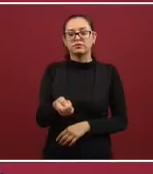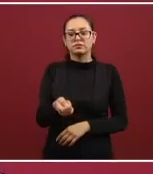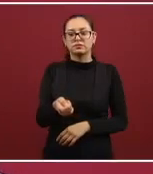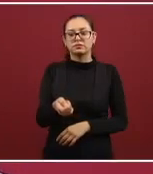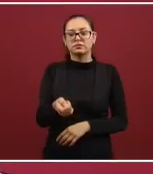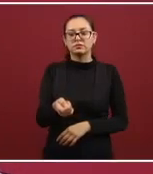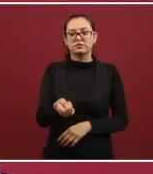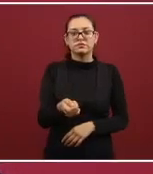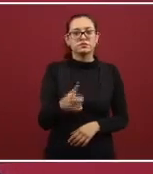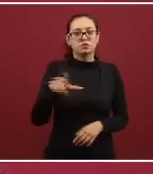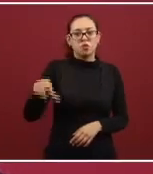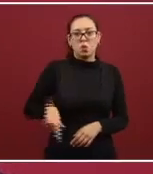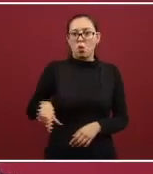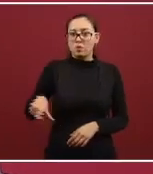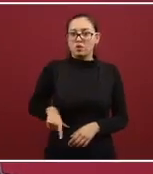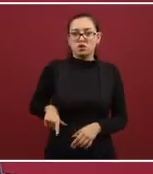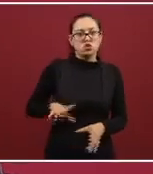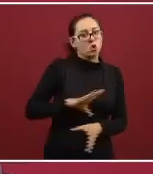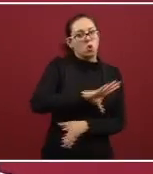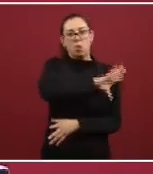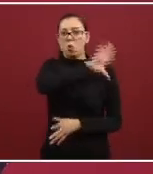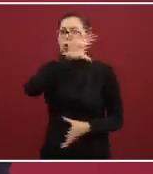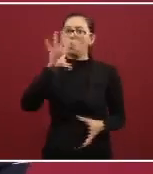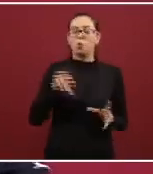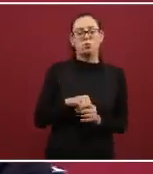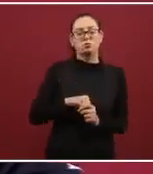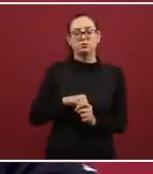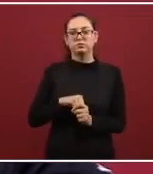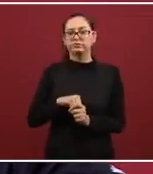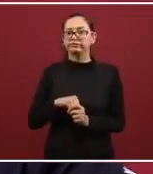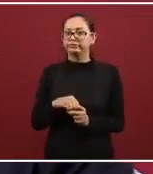a todo el gobierno. Es una reforma